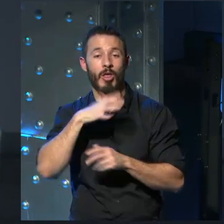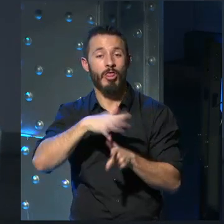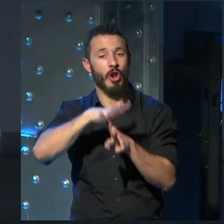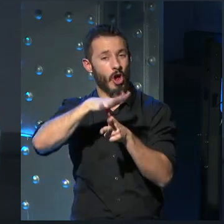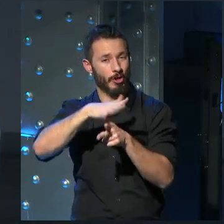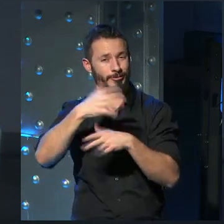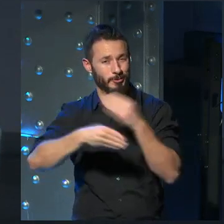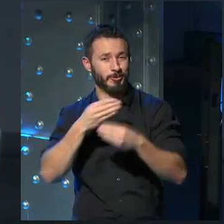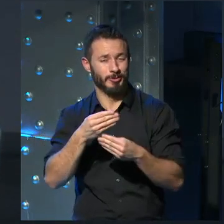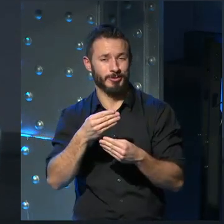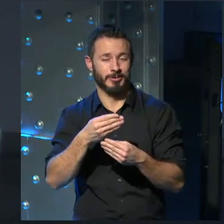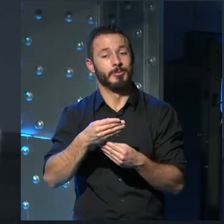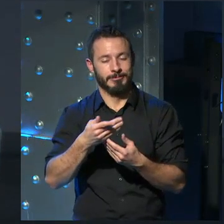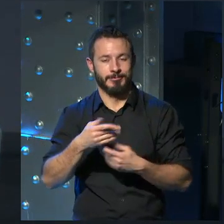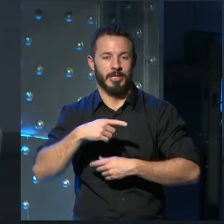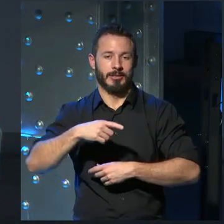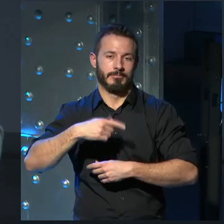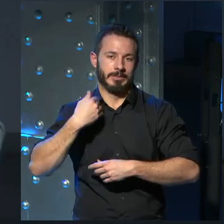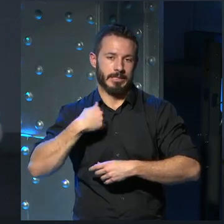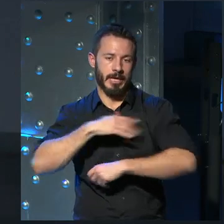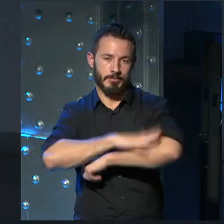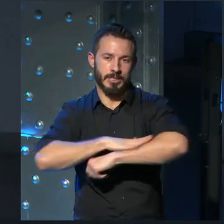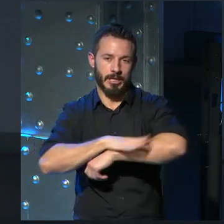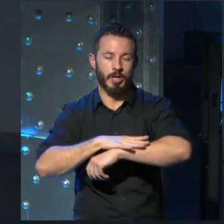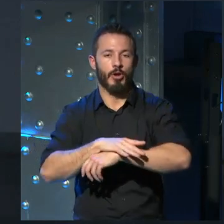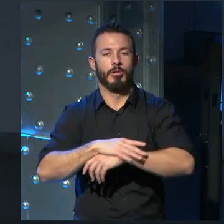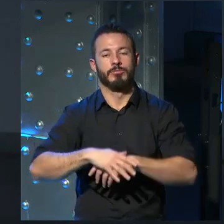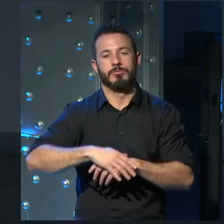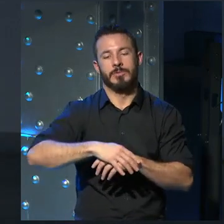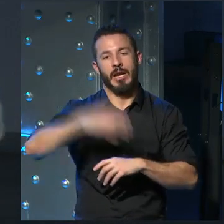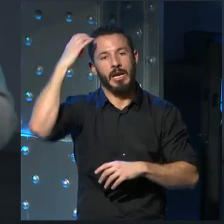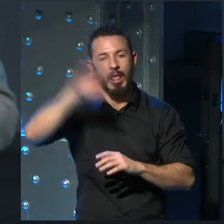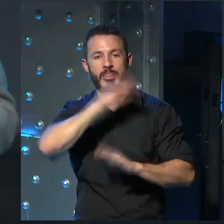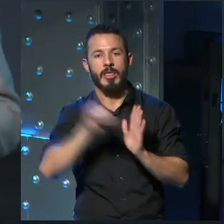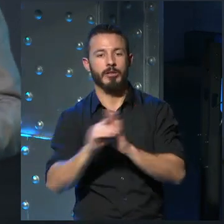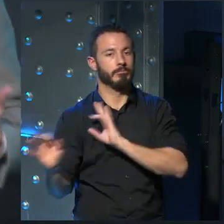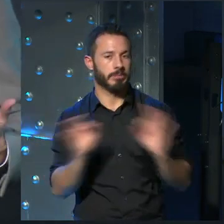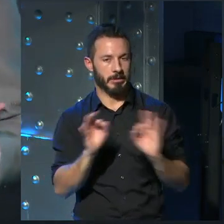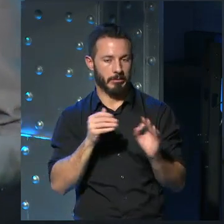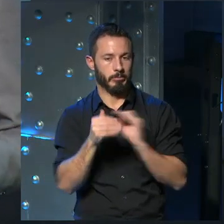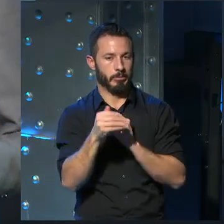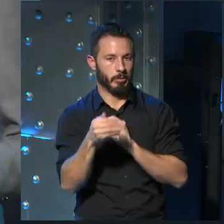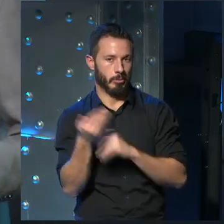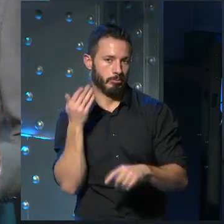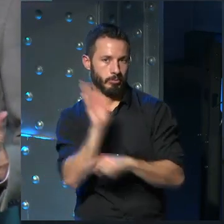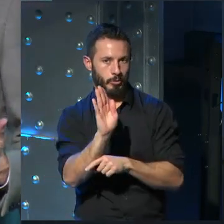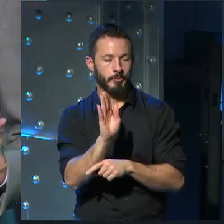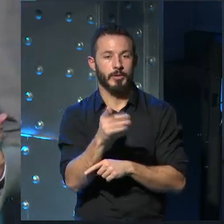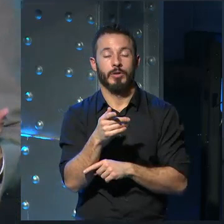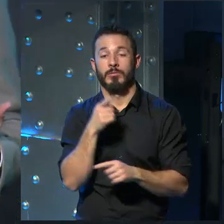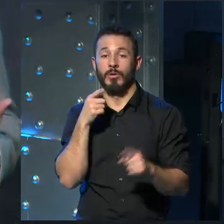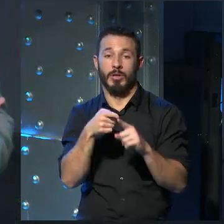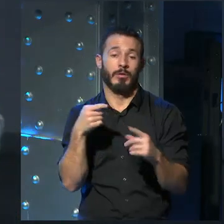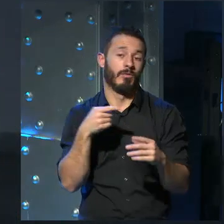este sentido, pues el Ministerio está preparando ya un Real Decreto que verá pronto la luz, que persigue el